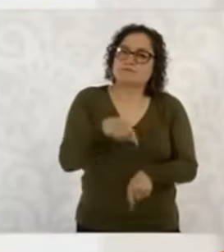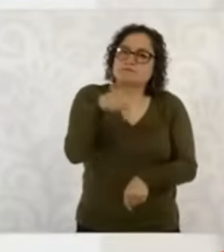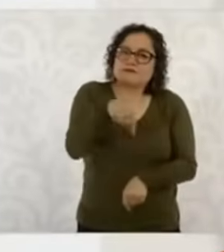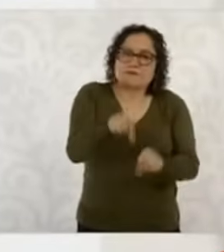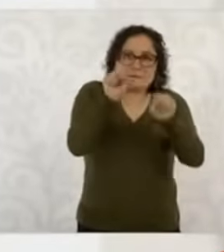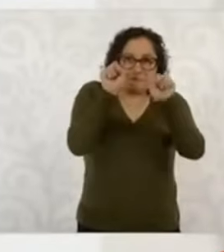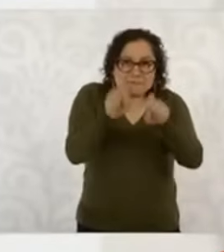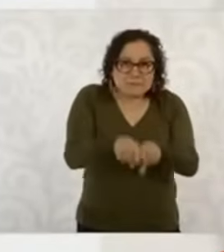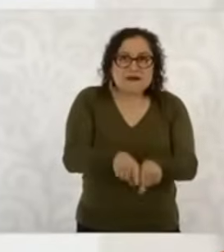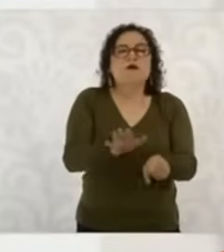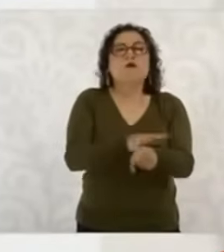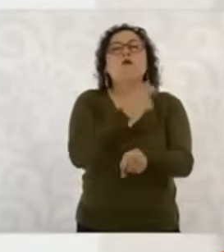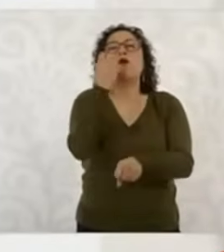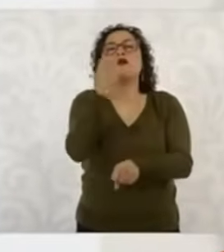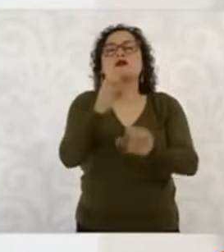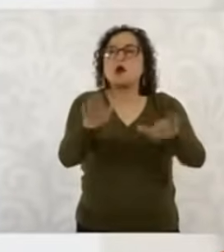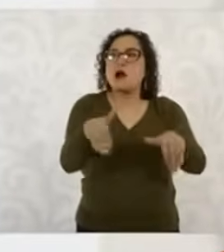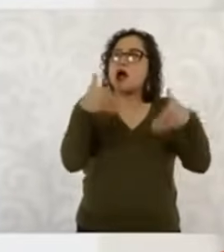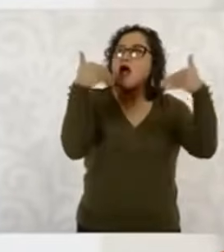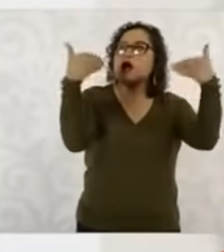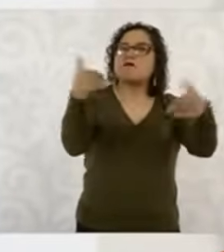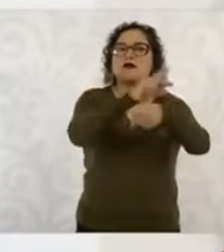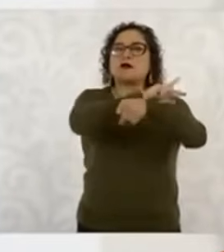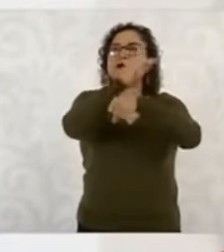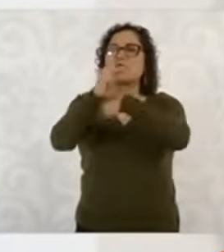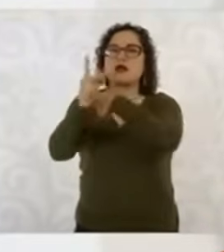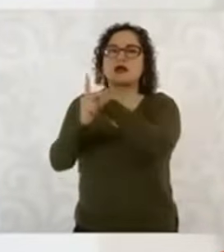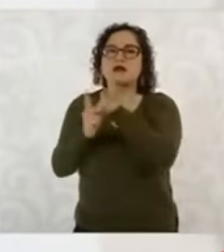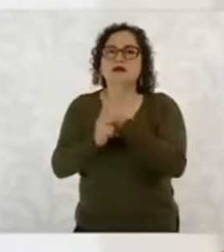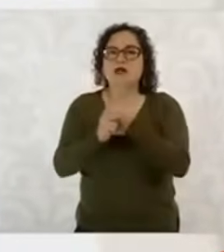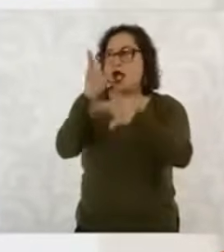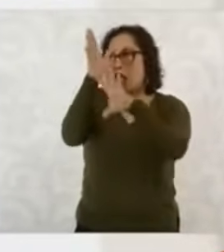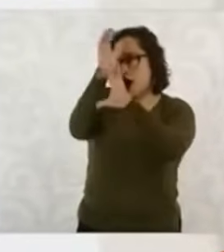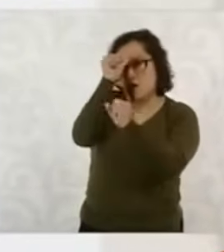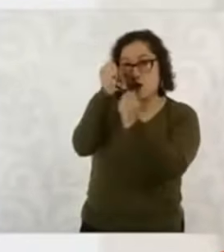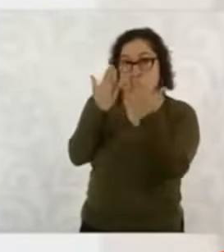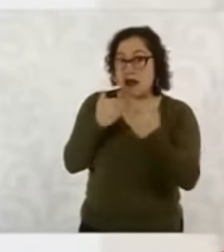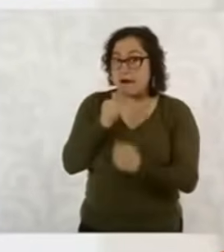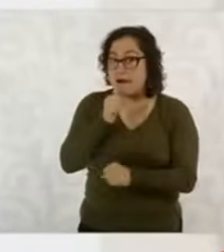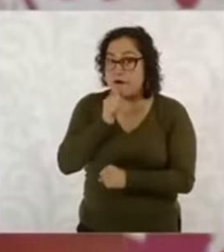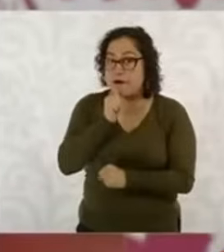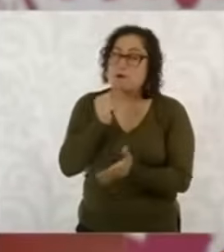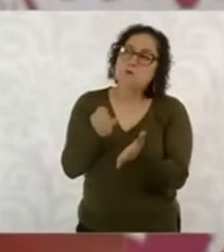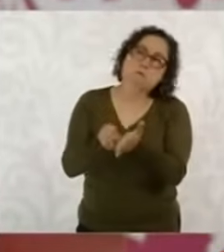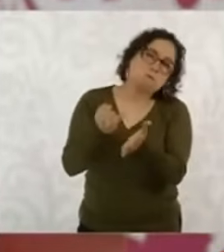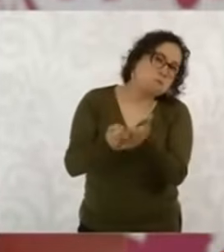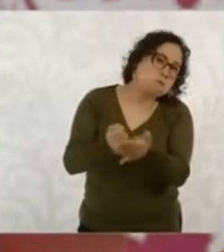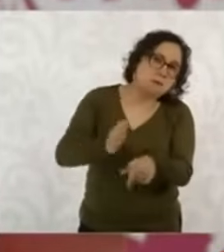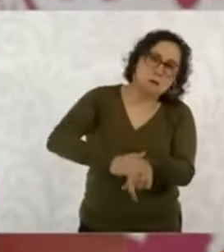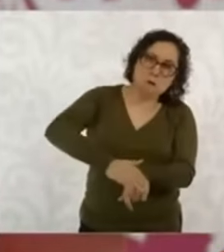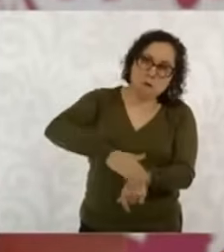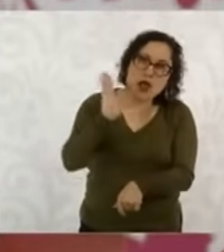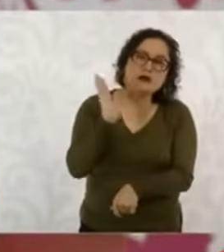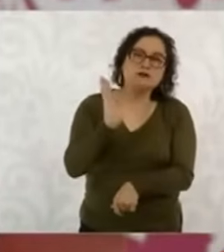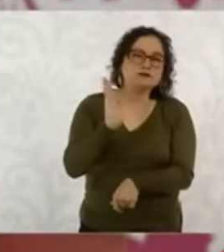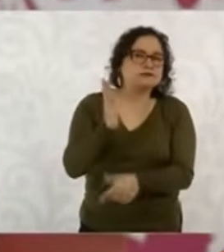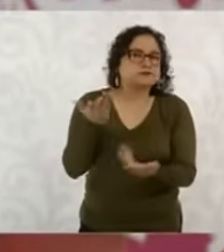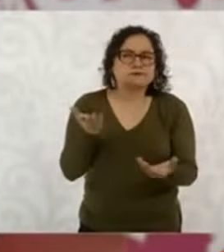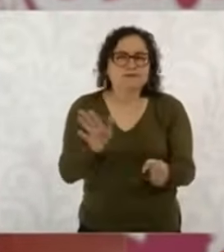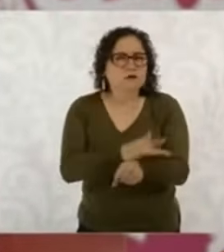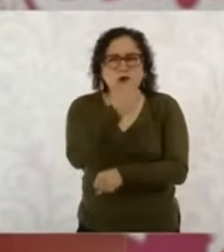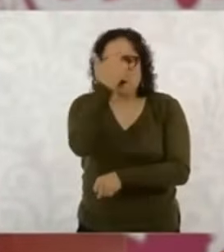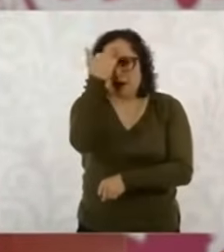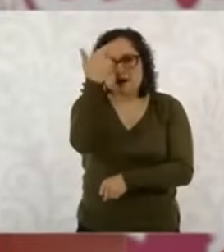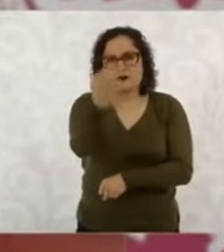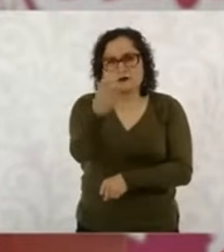de Comercio a todos los países con los que no tenemos tratado. ¿Cuál es el objetivo? Fortalecer la